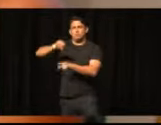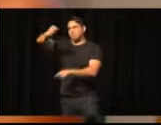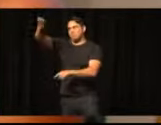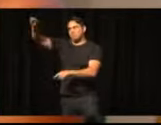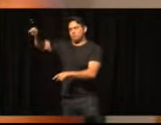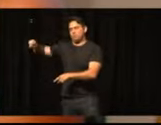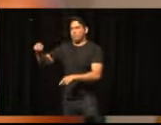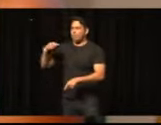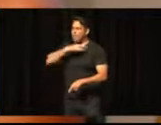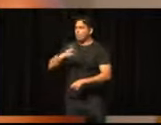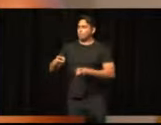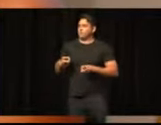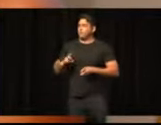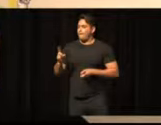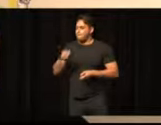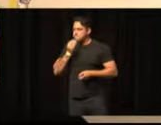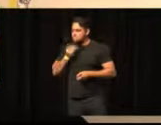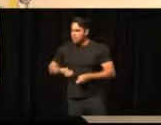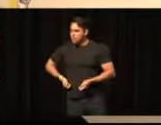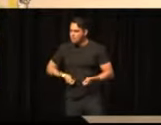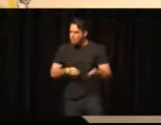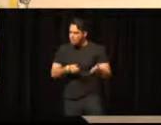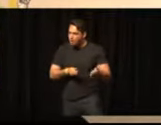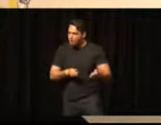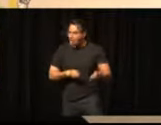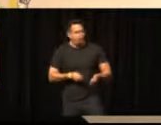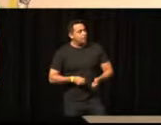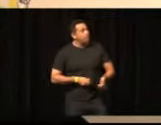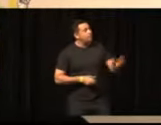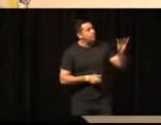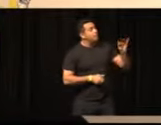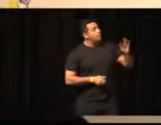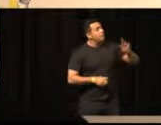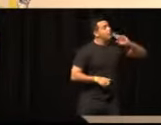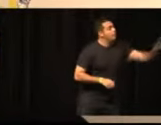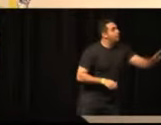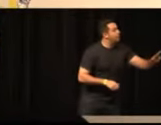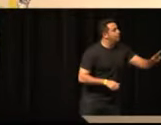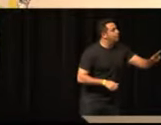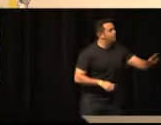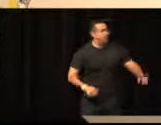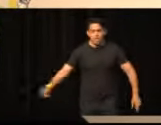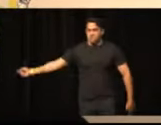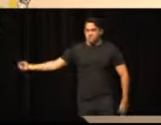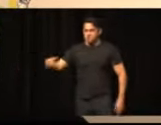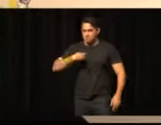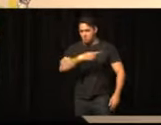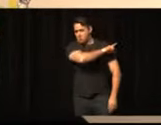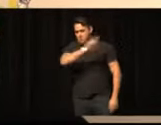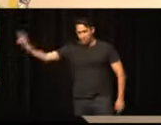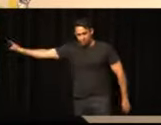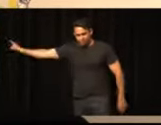partners de esa empresa. Podríamos colocar ese descarte. ¿Sabes lo que te va a responder la FIFA? En el mío